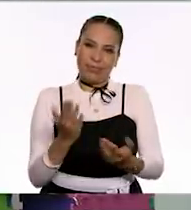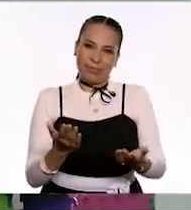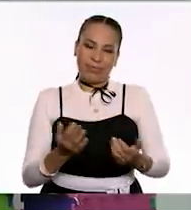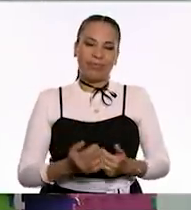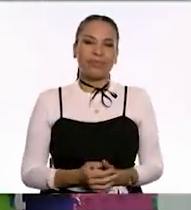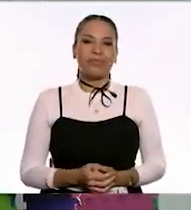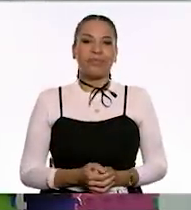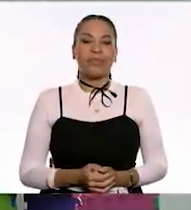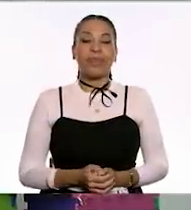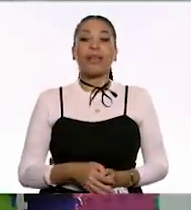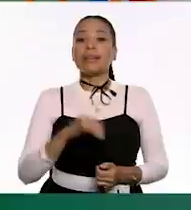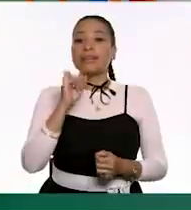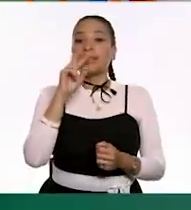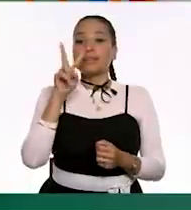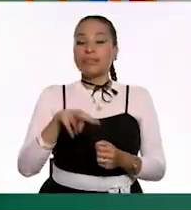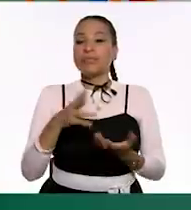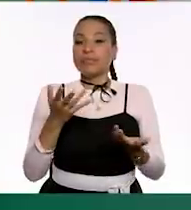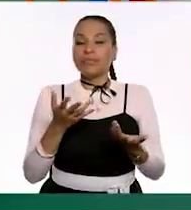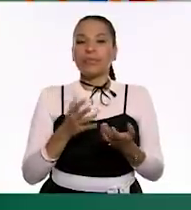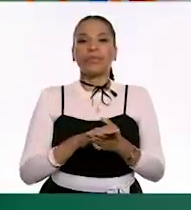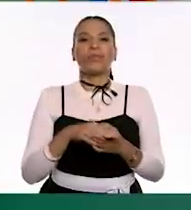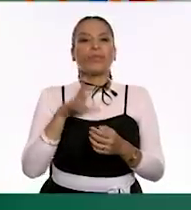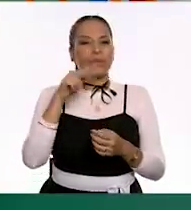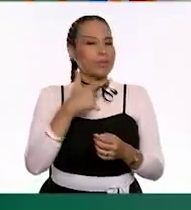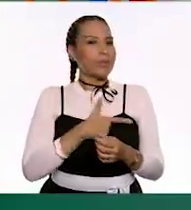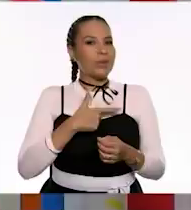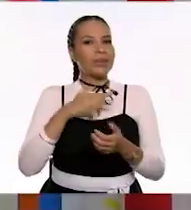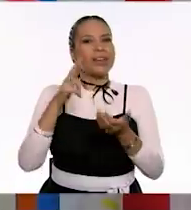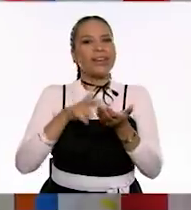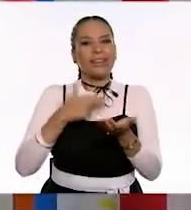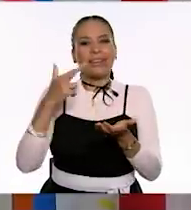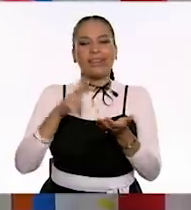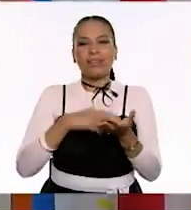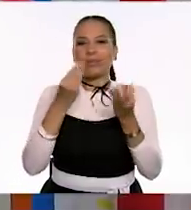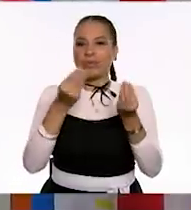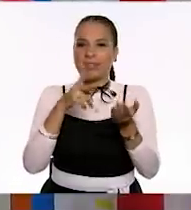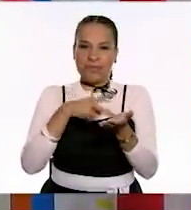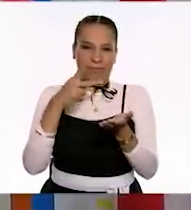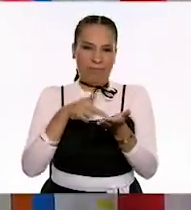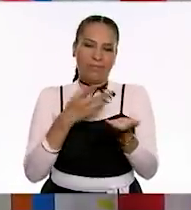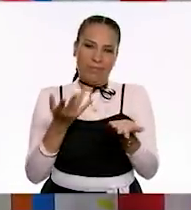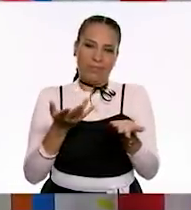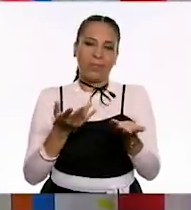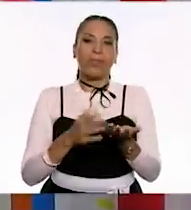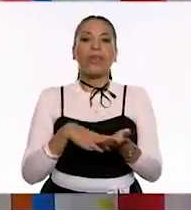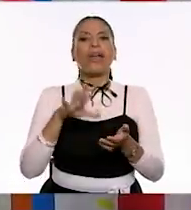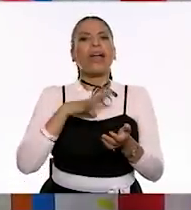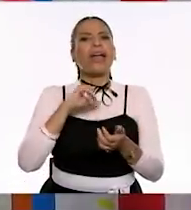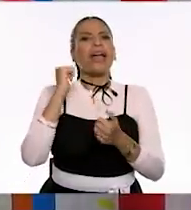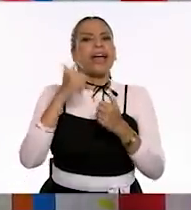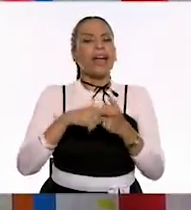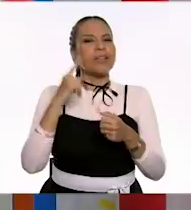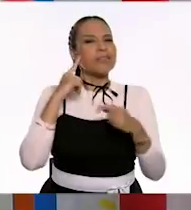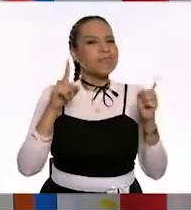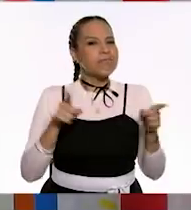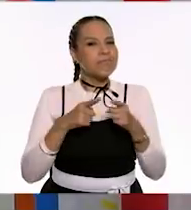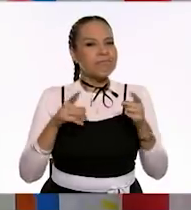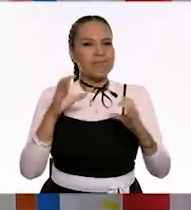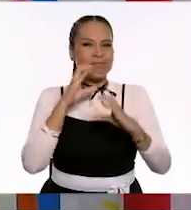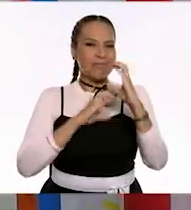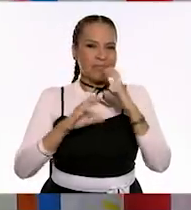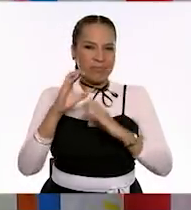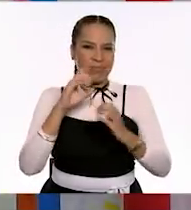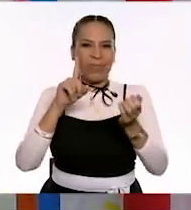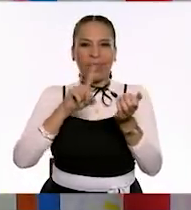día. Sí, así es. Nos gusta repetirla muchas veces, ¿verdad? Hay algo en el ritmo, en la